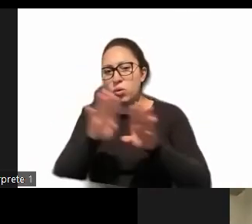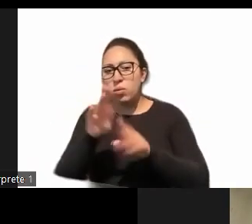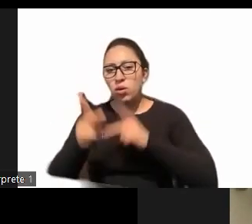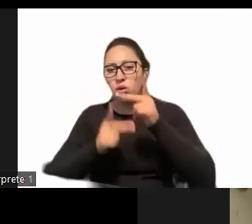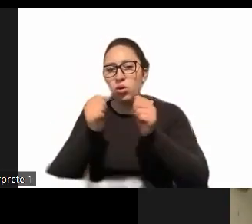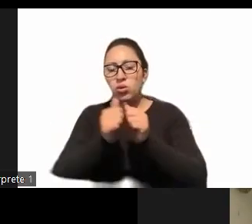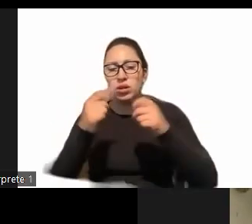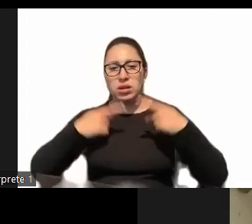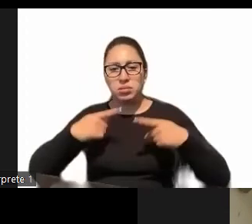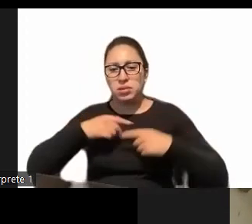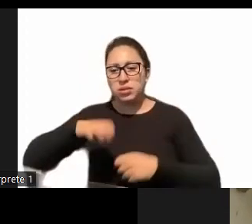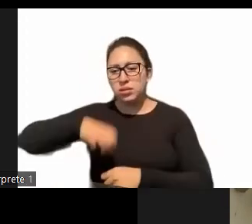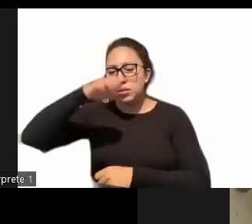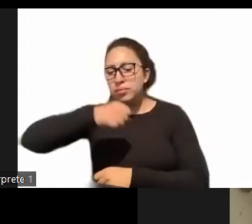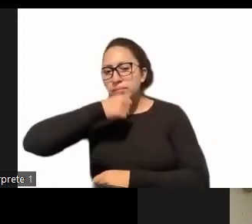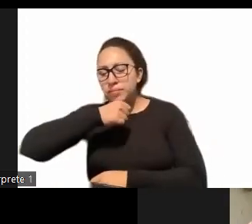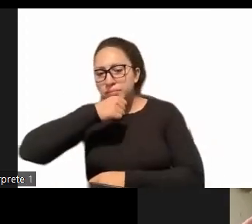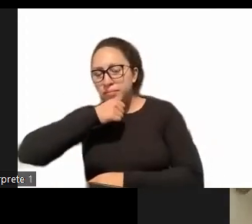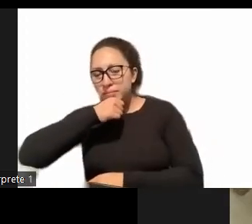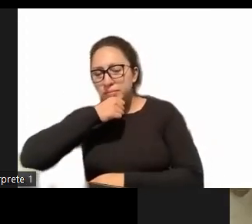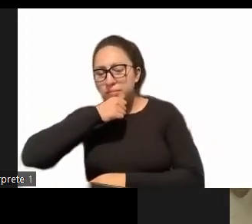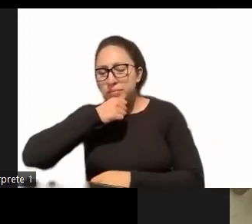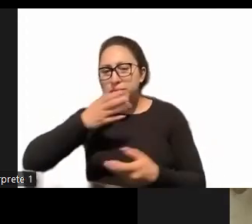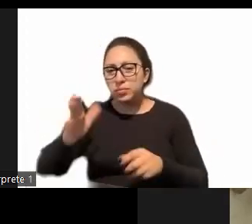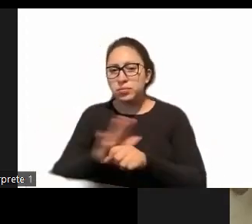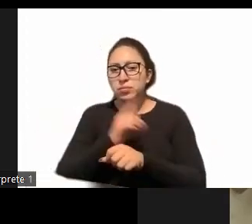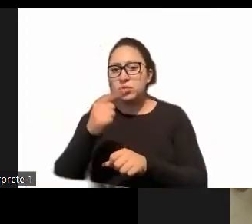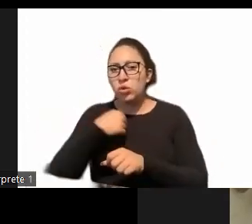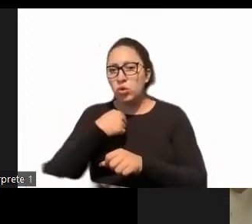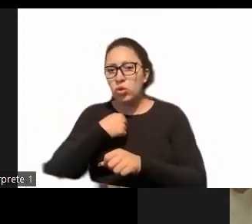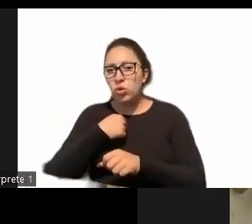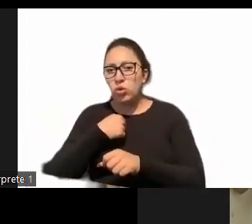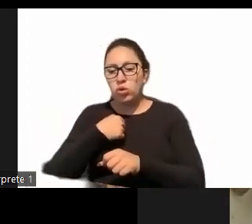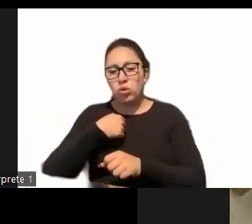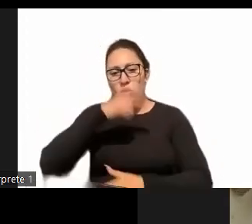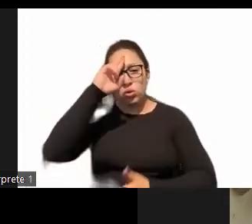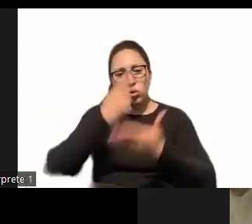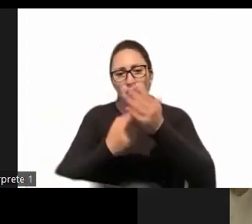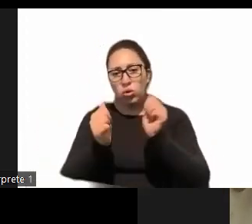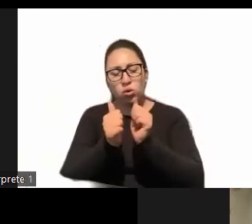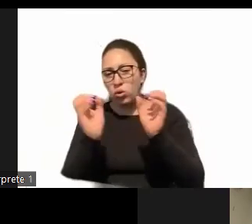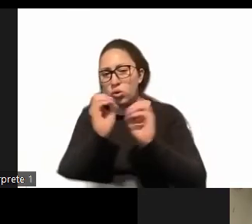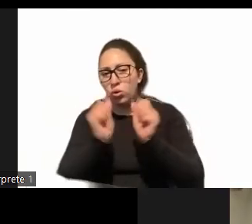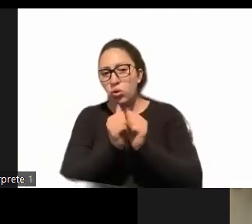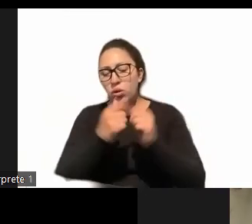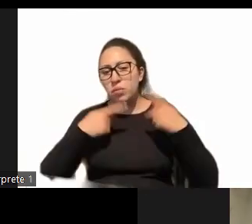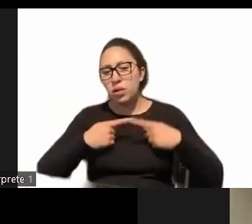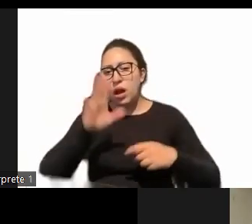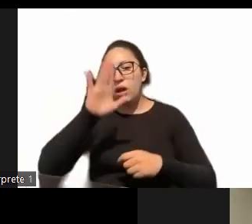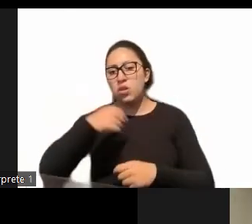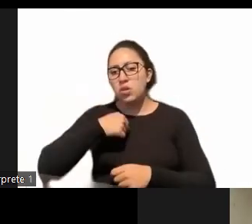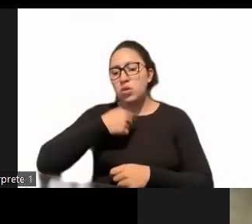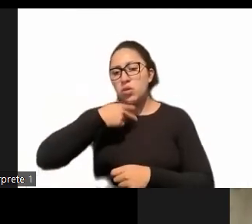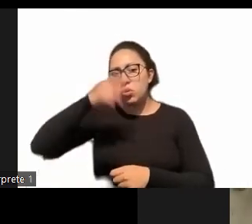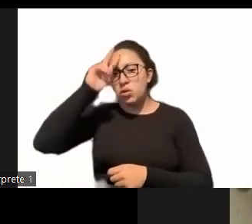adultas mayores, porque en ningún momento mi objetivo ha sido faltar el respeto. Quizás sea ignorancia, diputada, quizás sea ignorancia. Yo